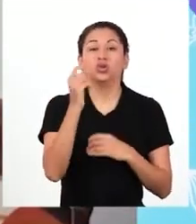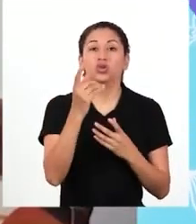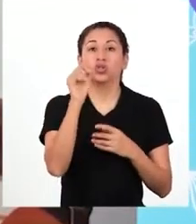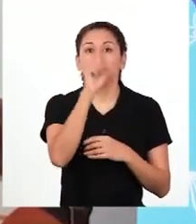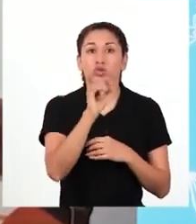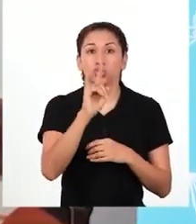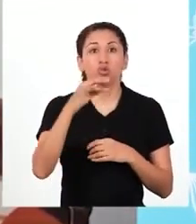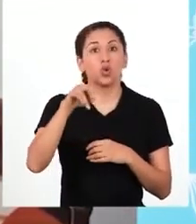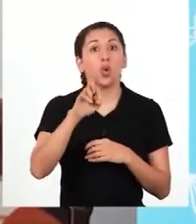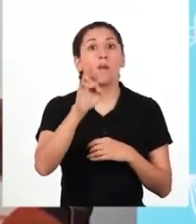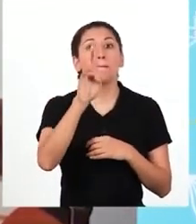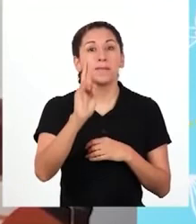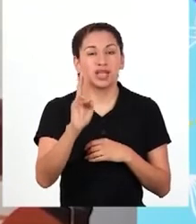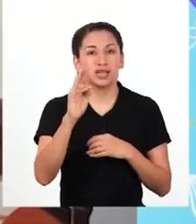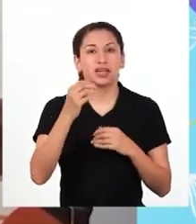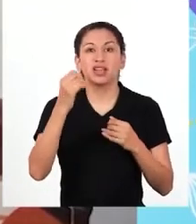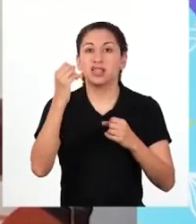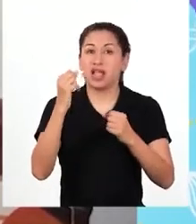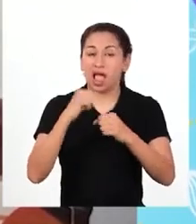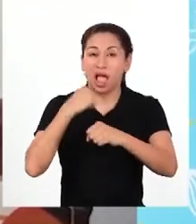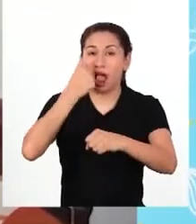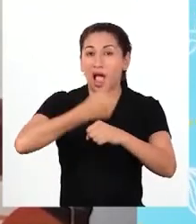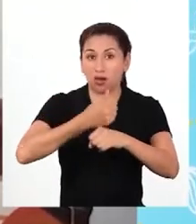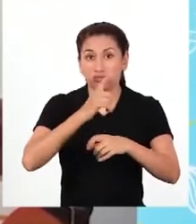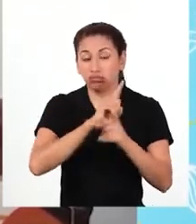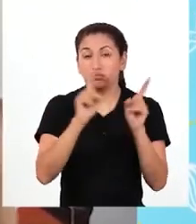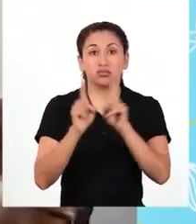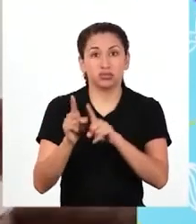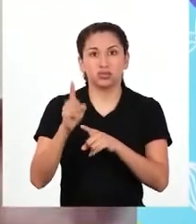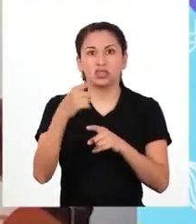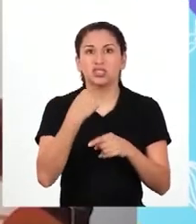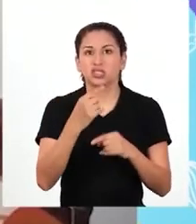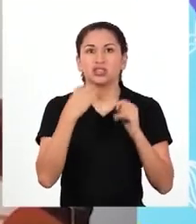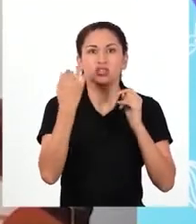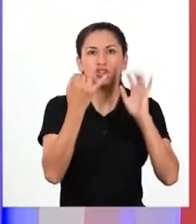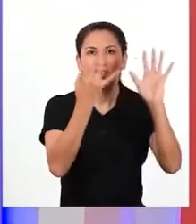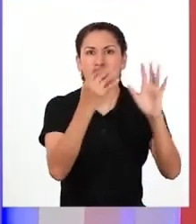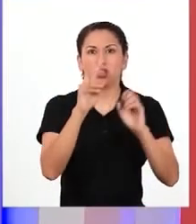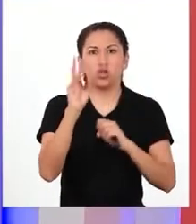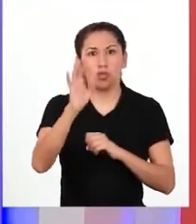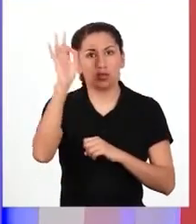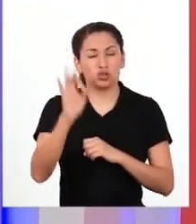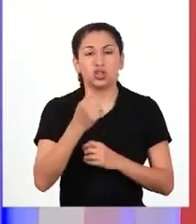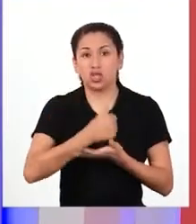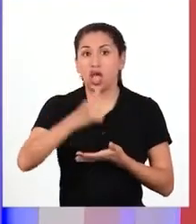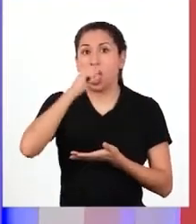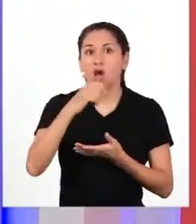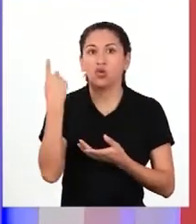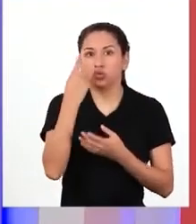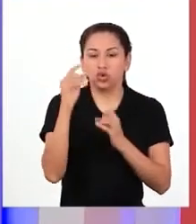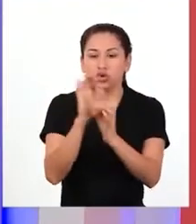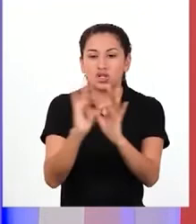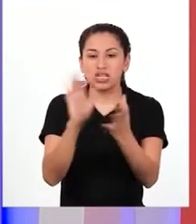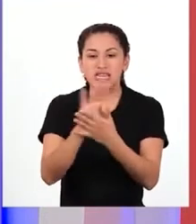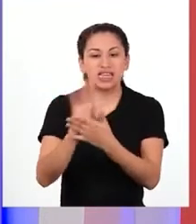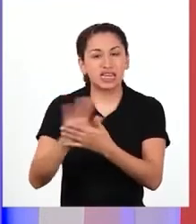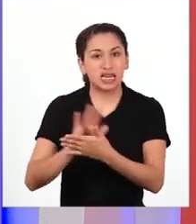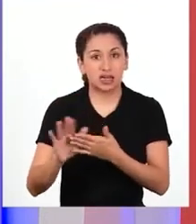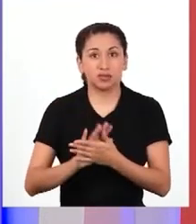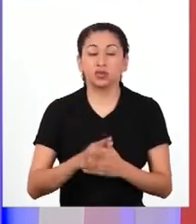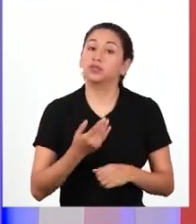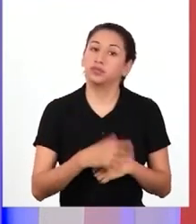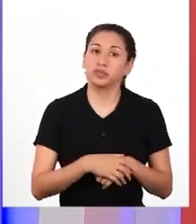solo el 32.7% de aguas residuales reciben tratamiento. En esta parte de su discurso presenta